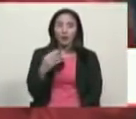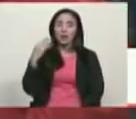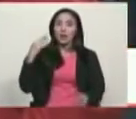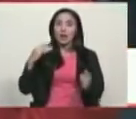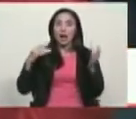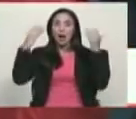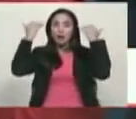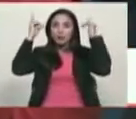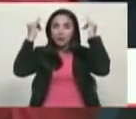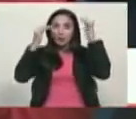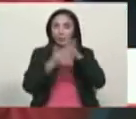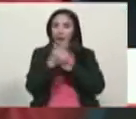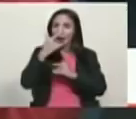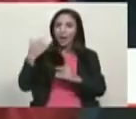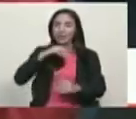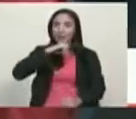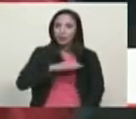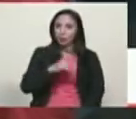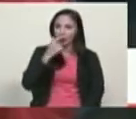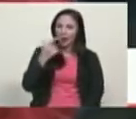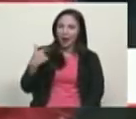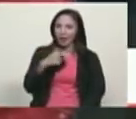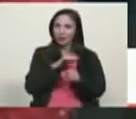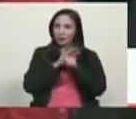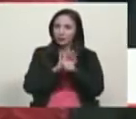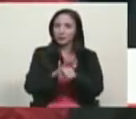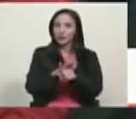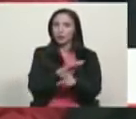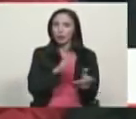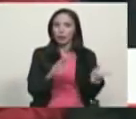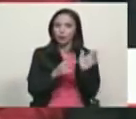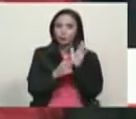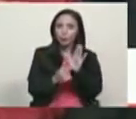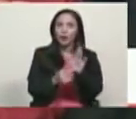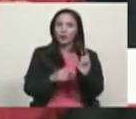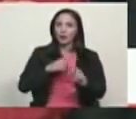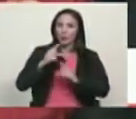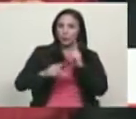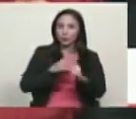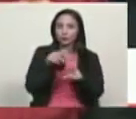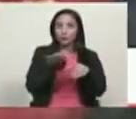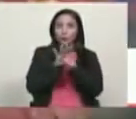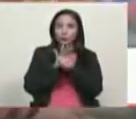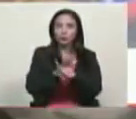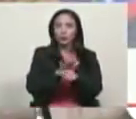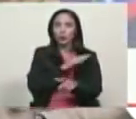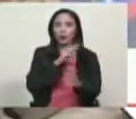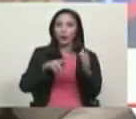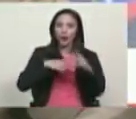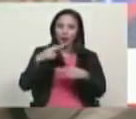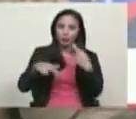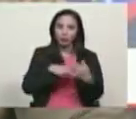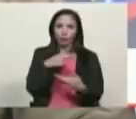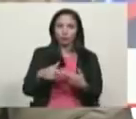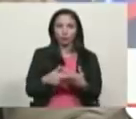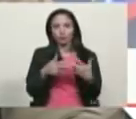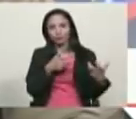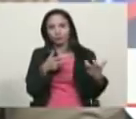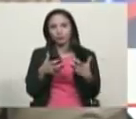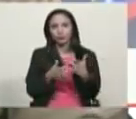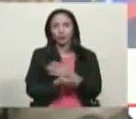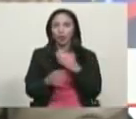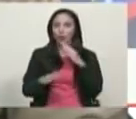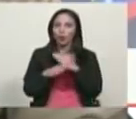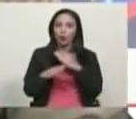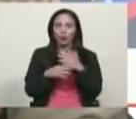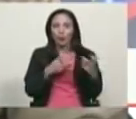las fechas históricas que marcan los procesos históricos de revolución que andar en batalla permanente.